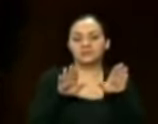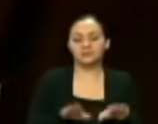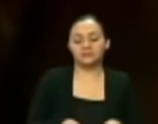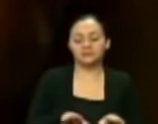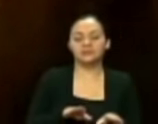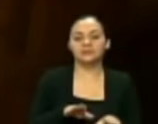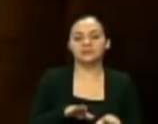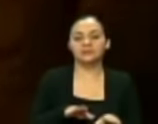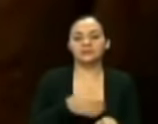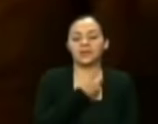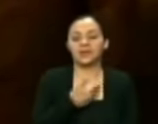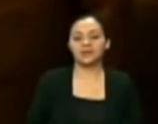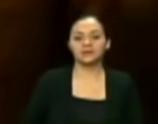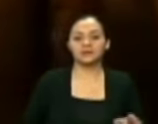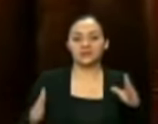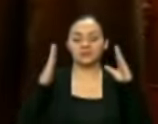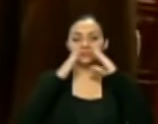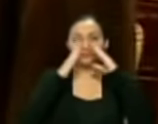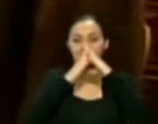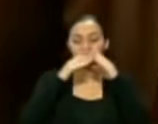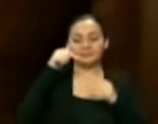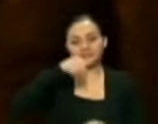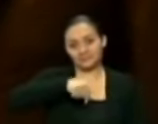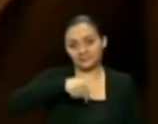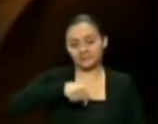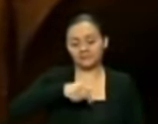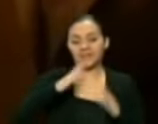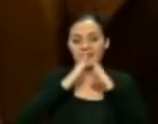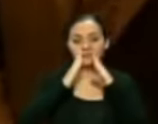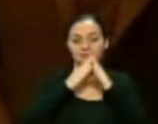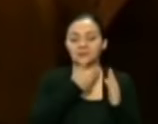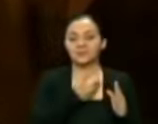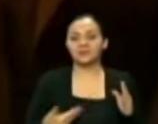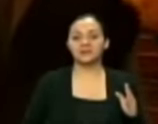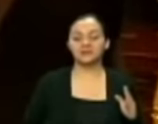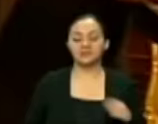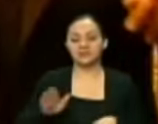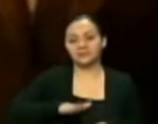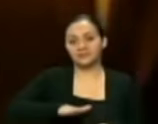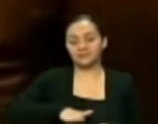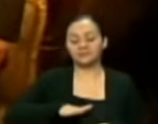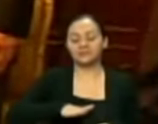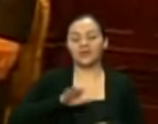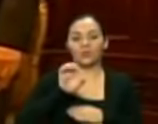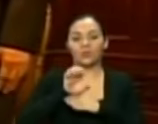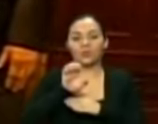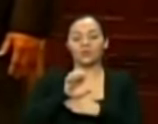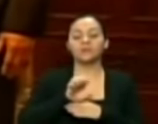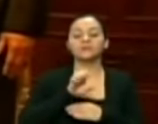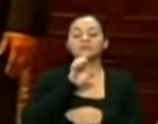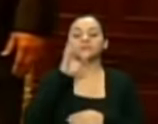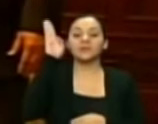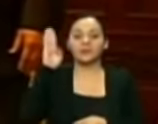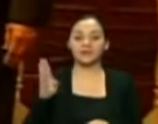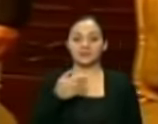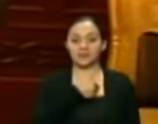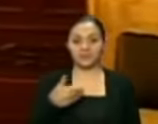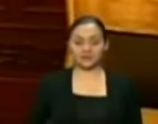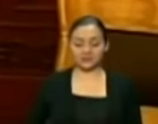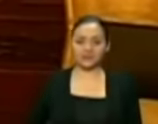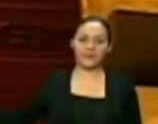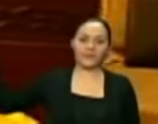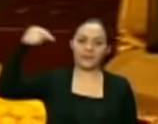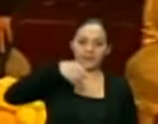el Palacio de Carondelet. En esta cita binacional, recordemos que la mandataria brasileña estuvo en nuestro país ya en la inauguración